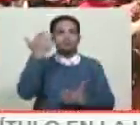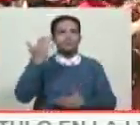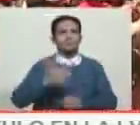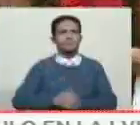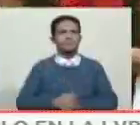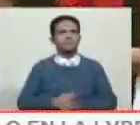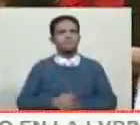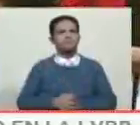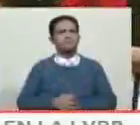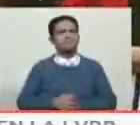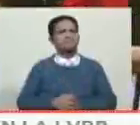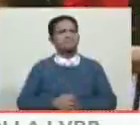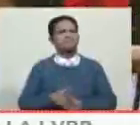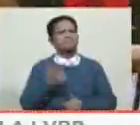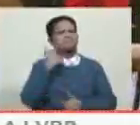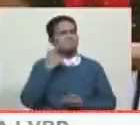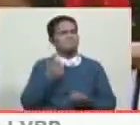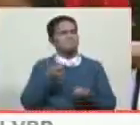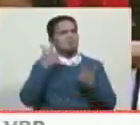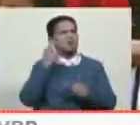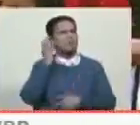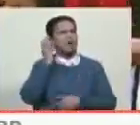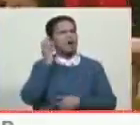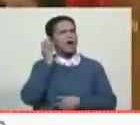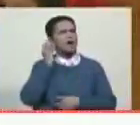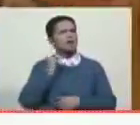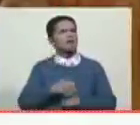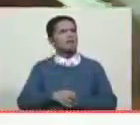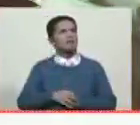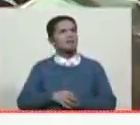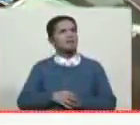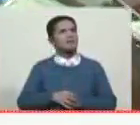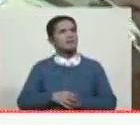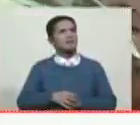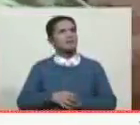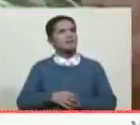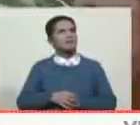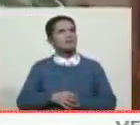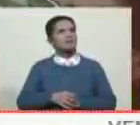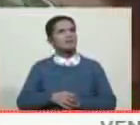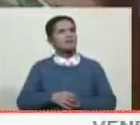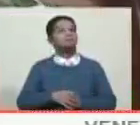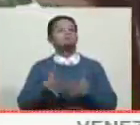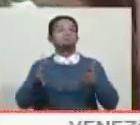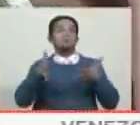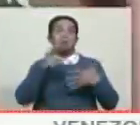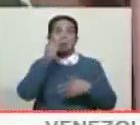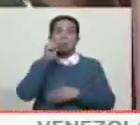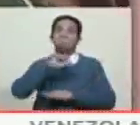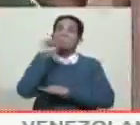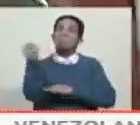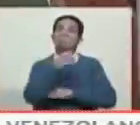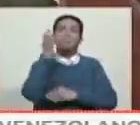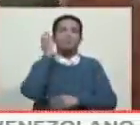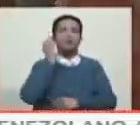No hay muchas mujeres aquí hoy. ¿Dónde? ¡Alerta a los hombres! Ganamos de calle hoy.